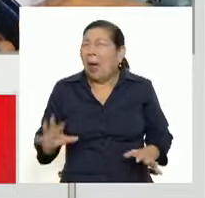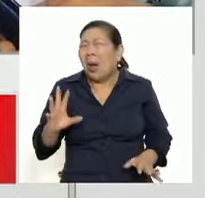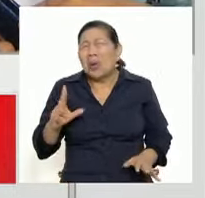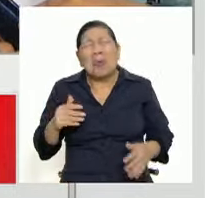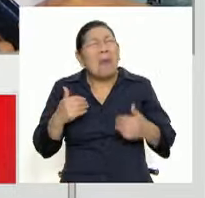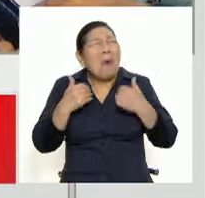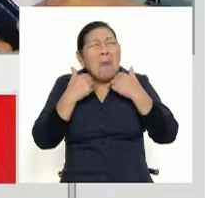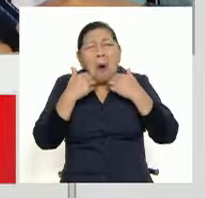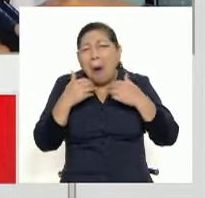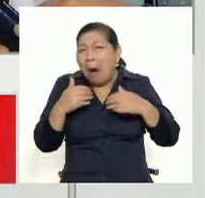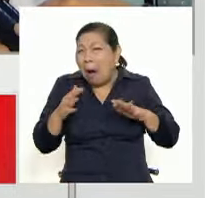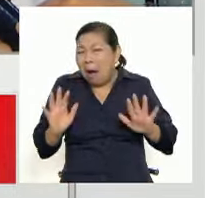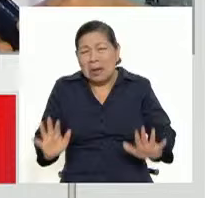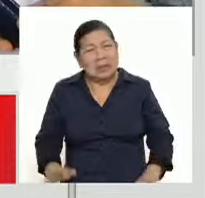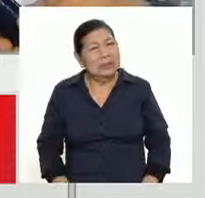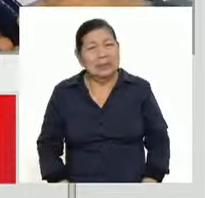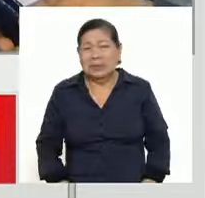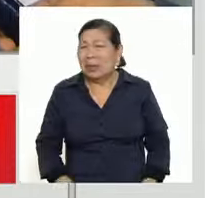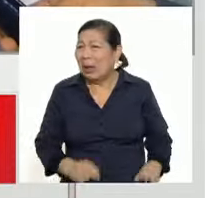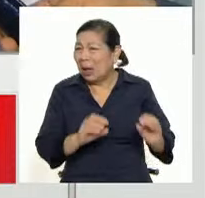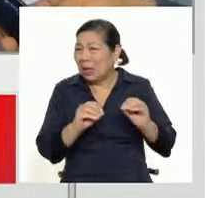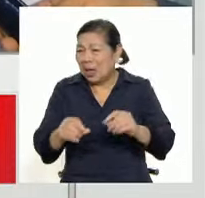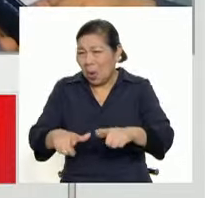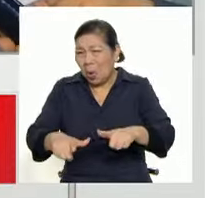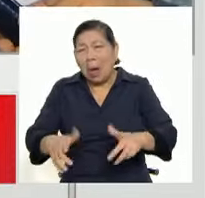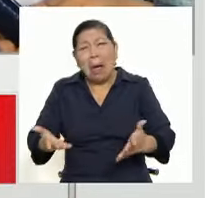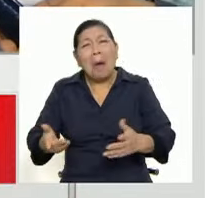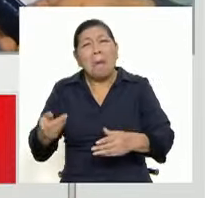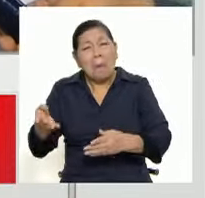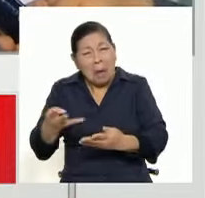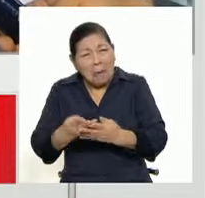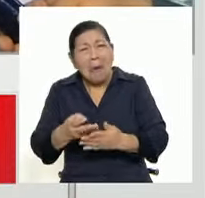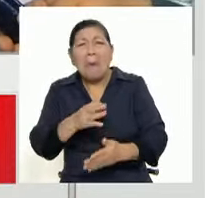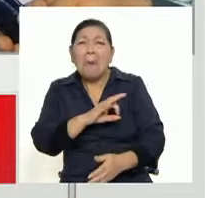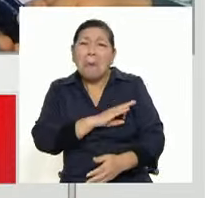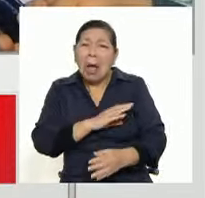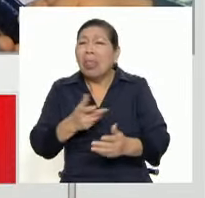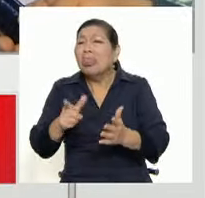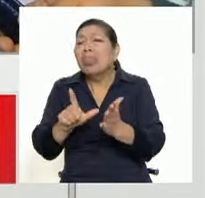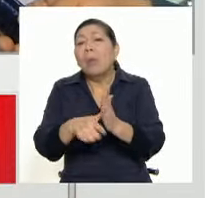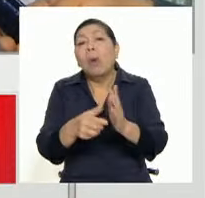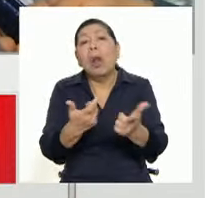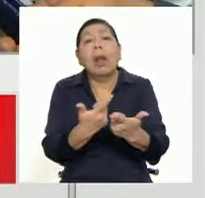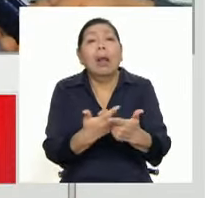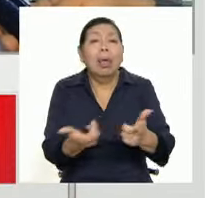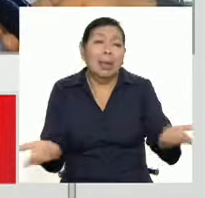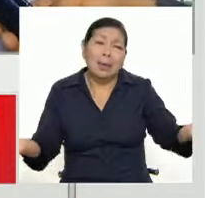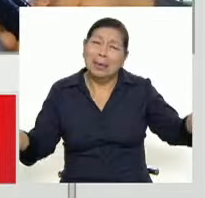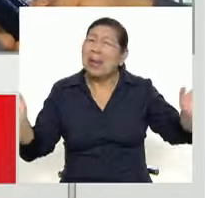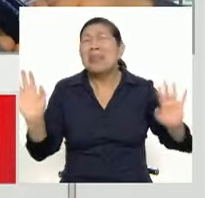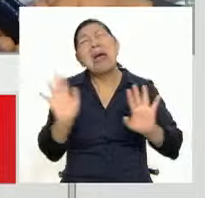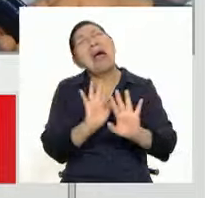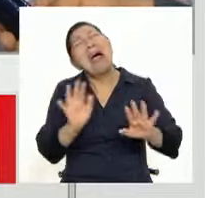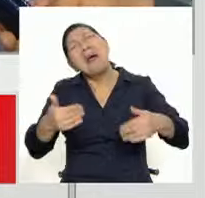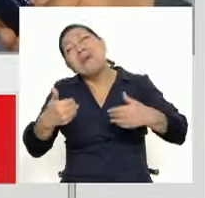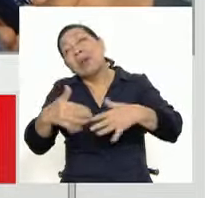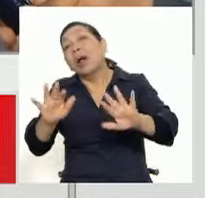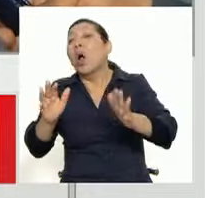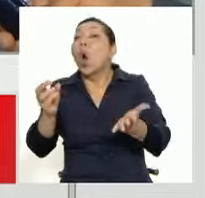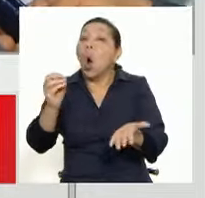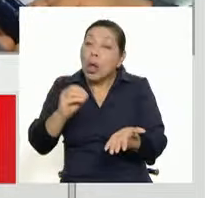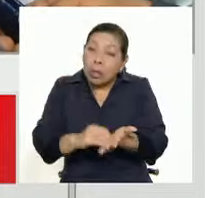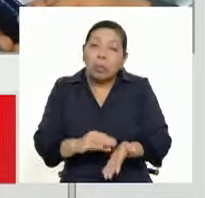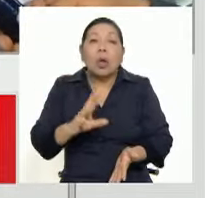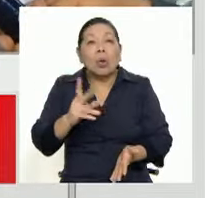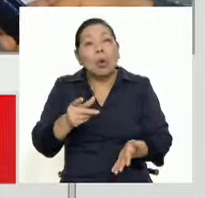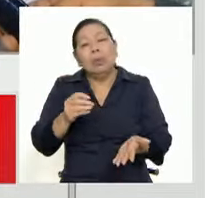delinquen, roban, lo llevan a la comisaría, va al Ministerio Público, por judicial, sale libre, y para ellos, pues, esto no va a pasar nada, y siguen lo